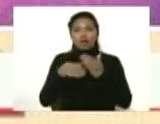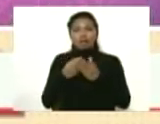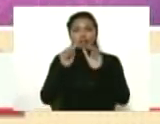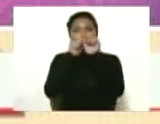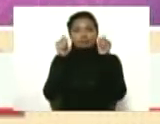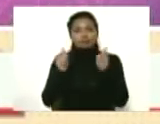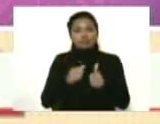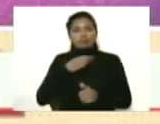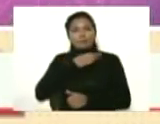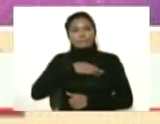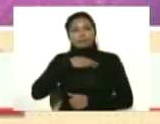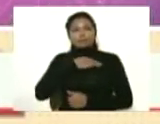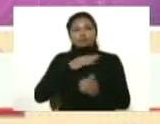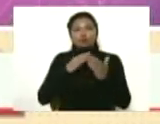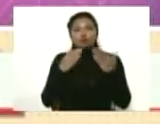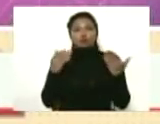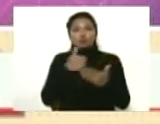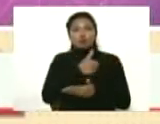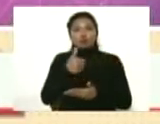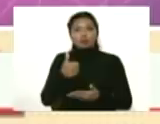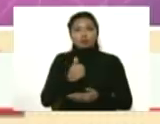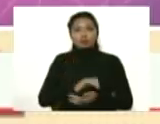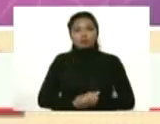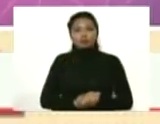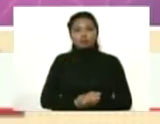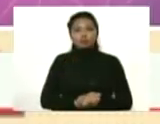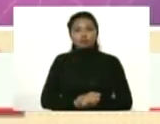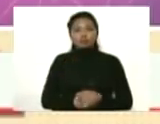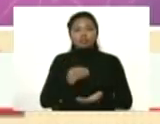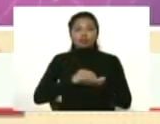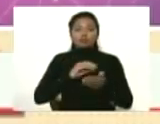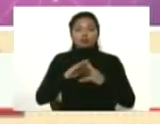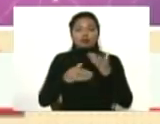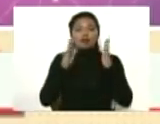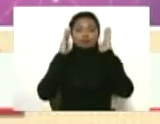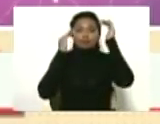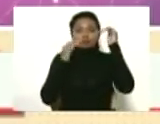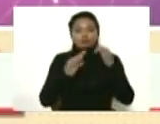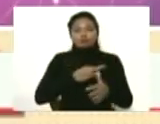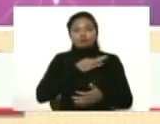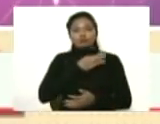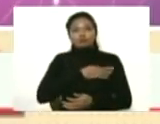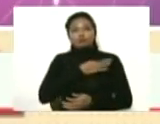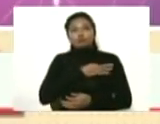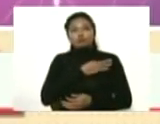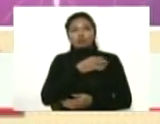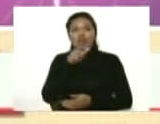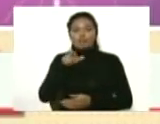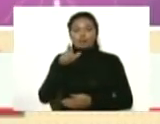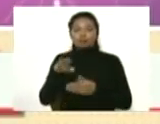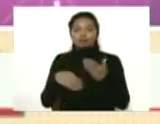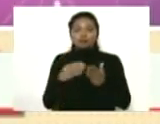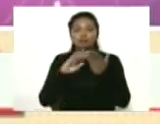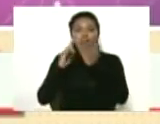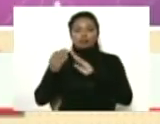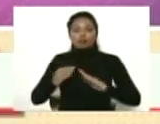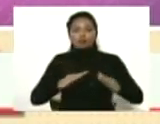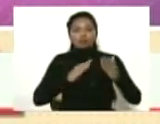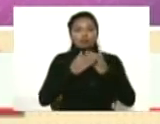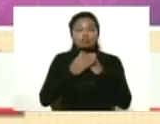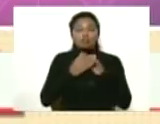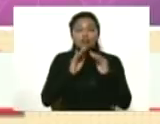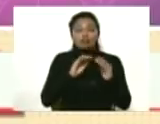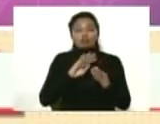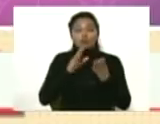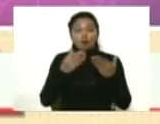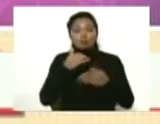sistema de misiones y grandes misiones, le brindan la atención social a los habitantes de la comunidad en cuanto a